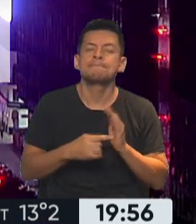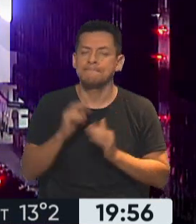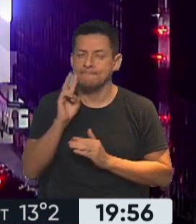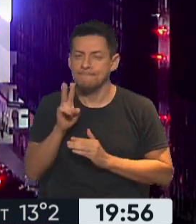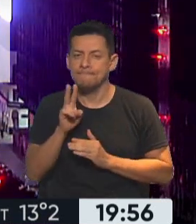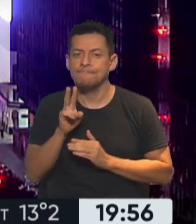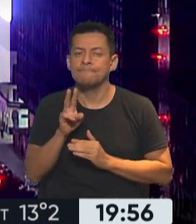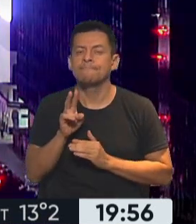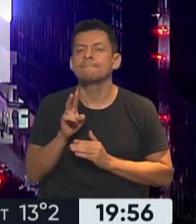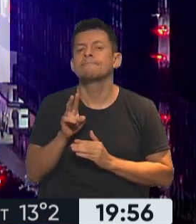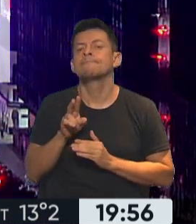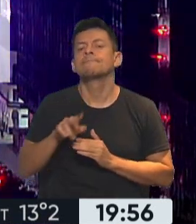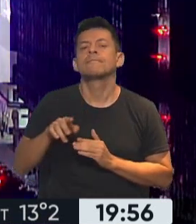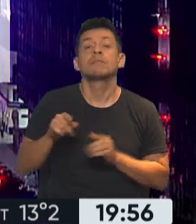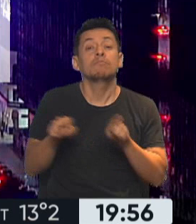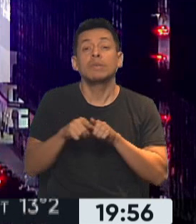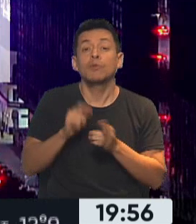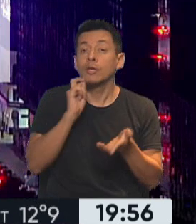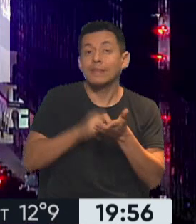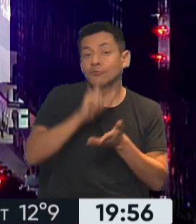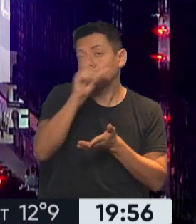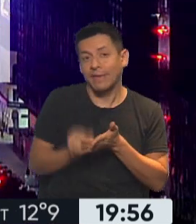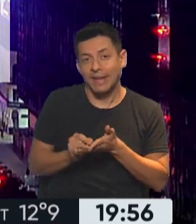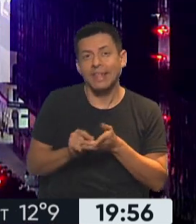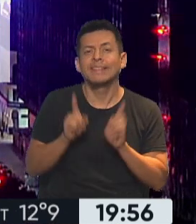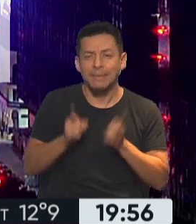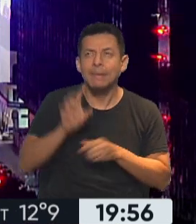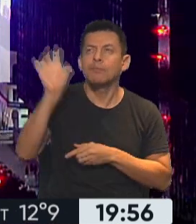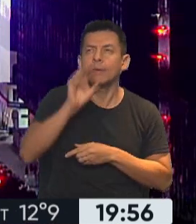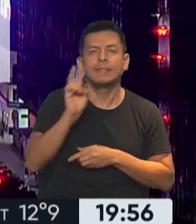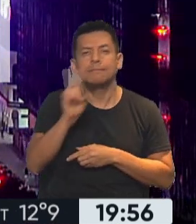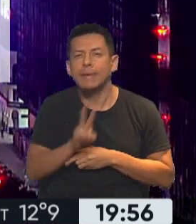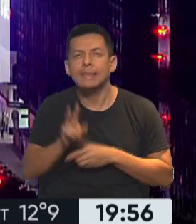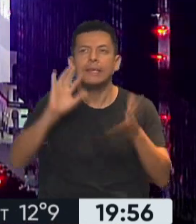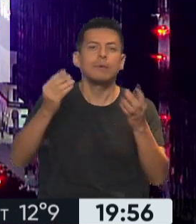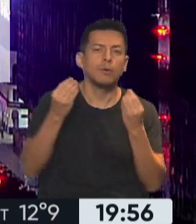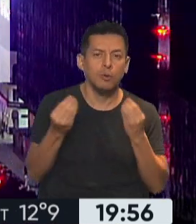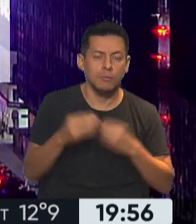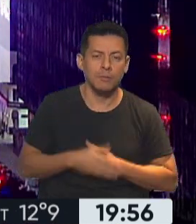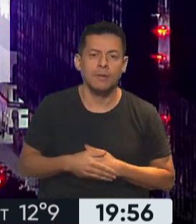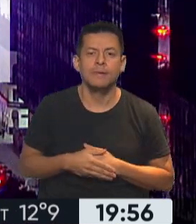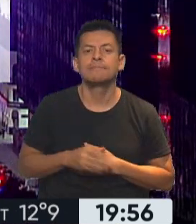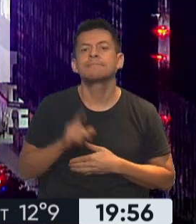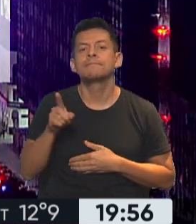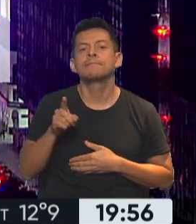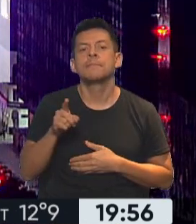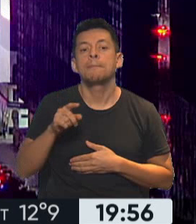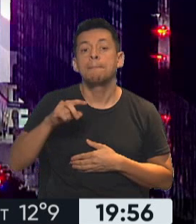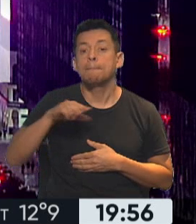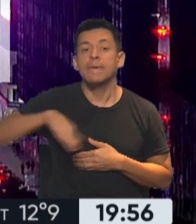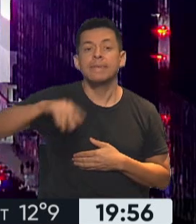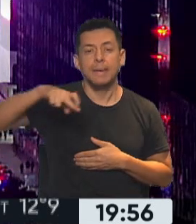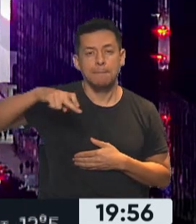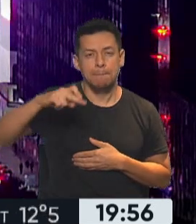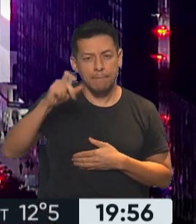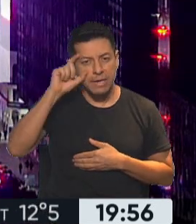algunos puntos, así como el censo federal, bueno, algunos puntos del país para hacerlo también federal. Allá en Villa Pehuenia se esperará una